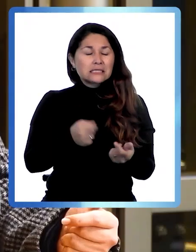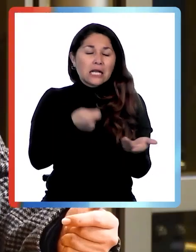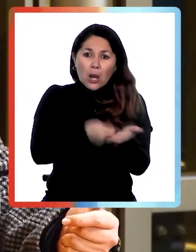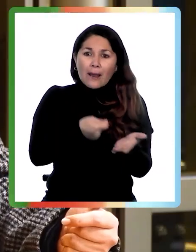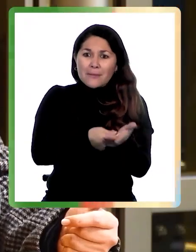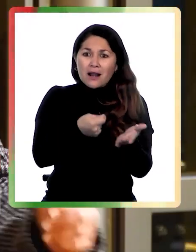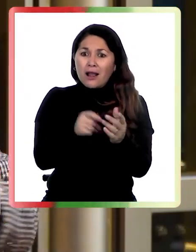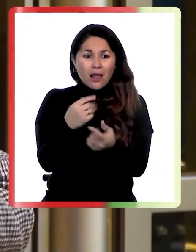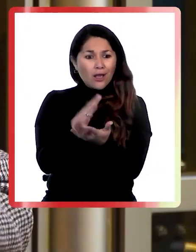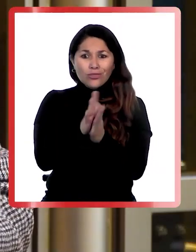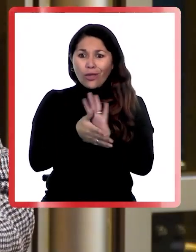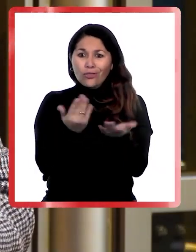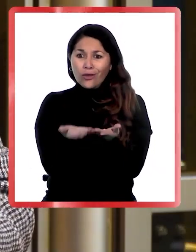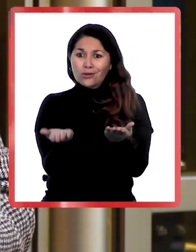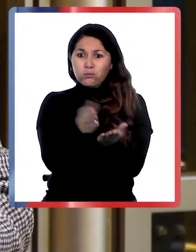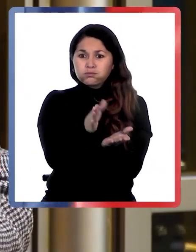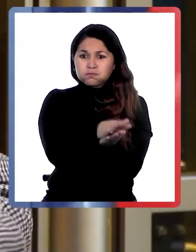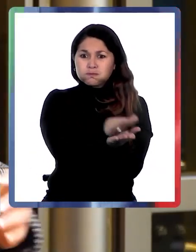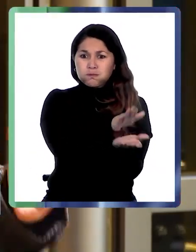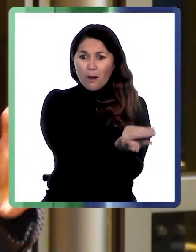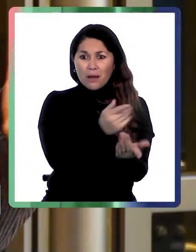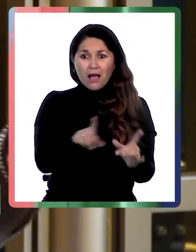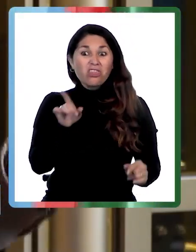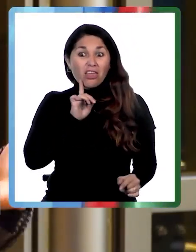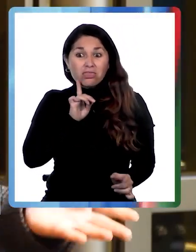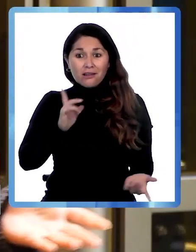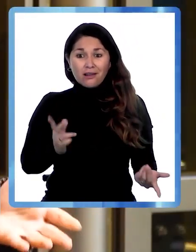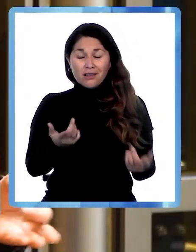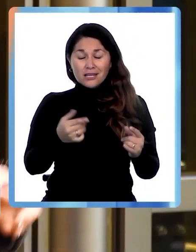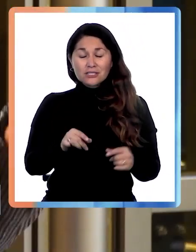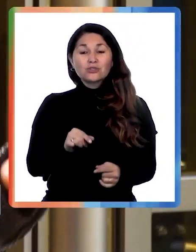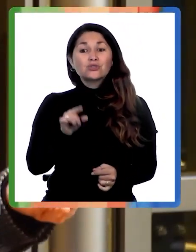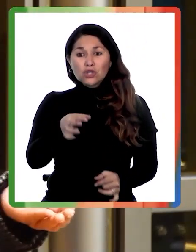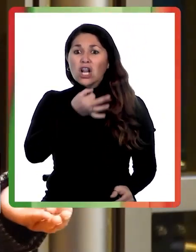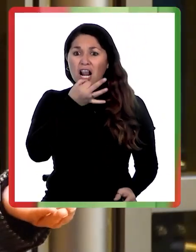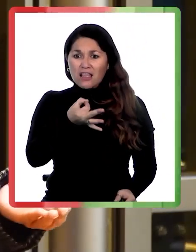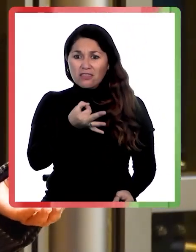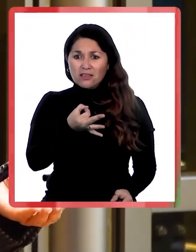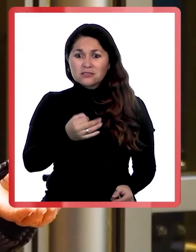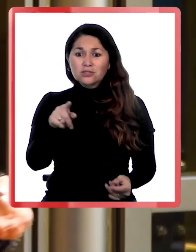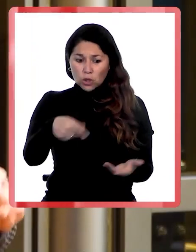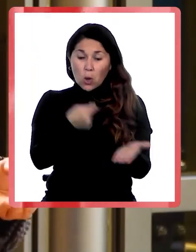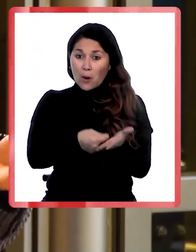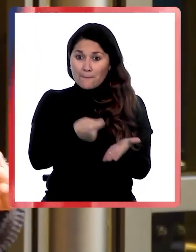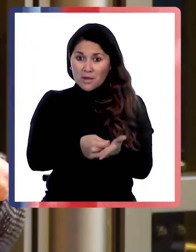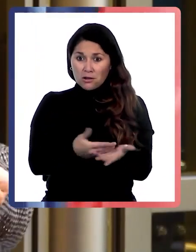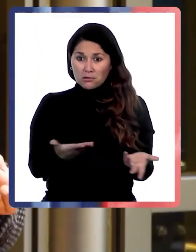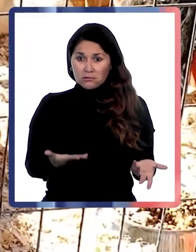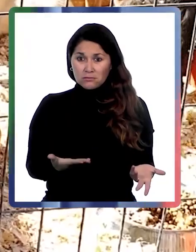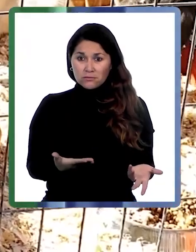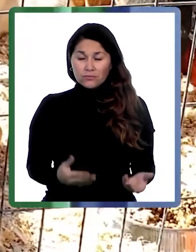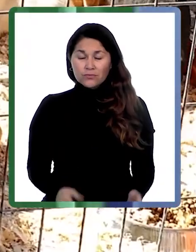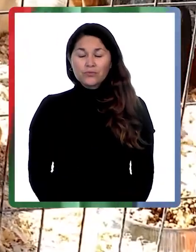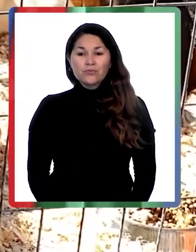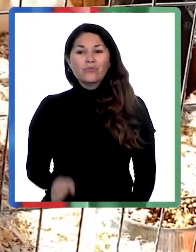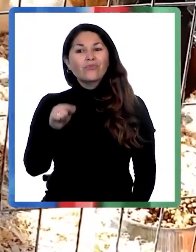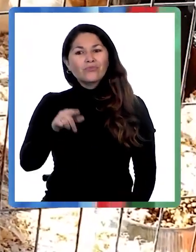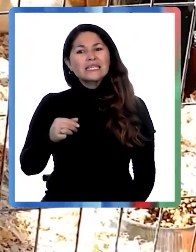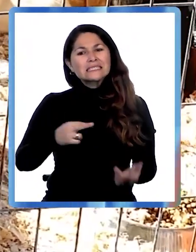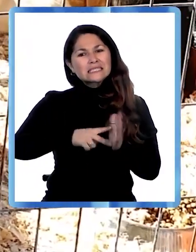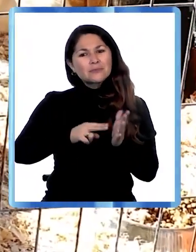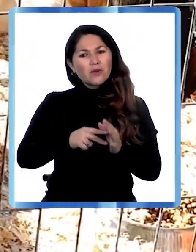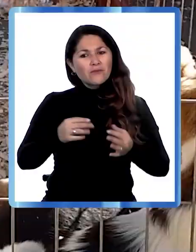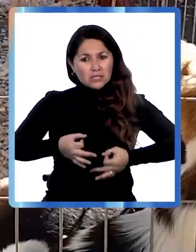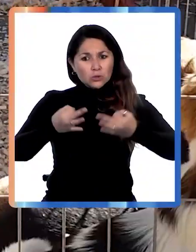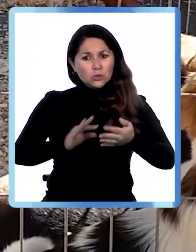forma las tremendas pérdidas económicas que les genera la pérdida de sus animales con los cuales en buen español pagan las cuentas de la luz abordar este